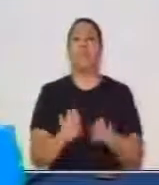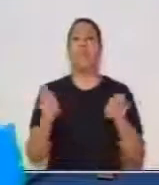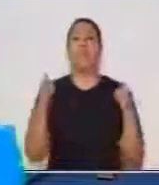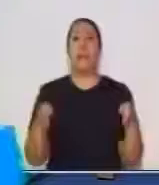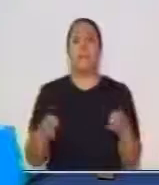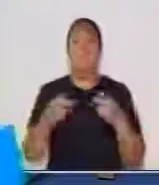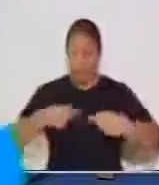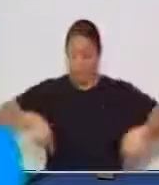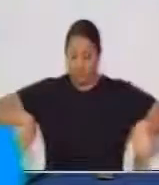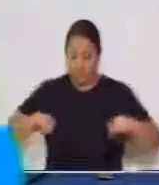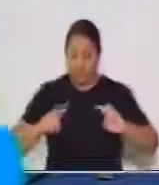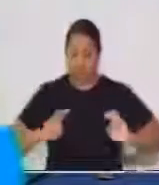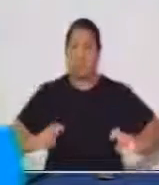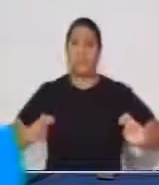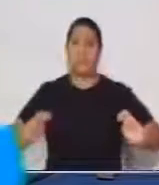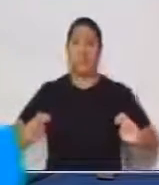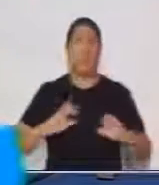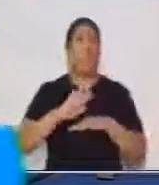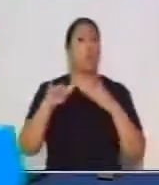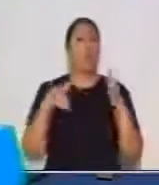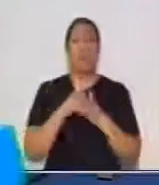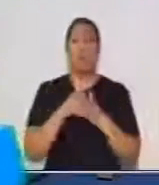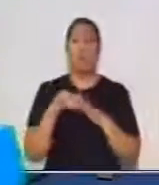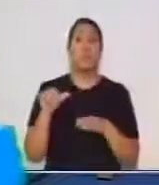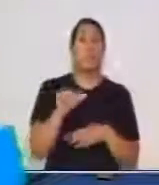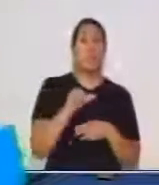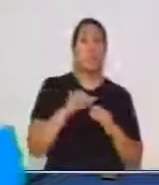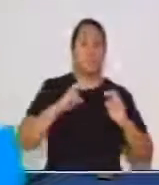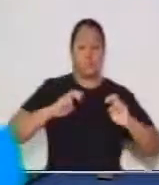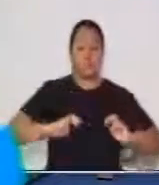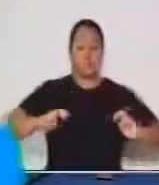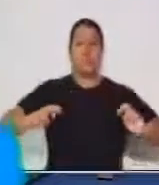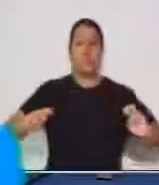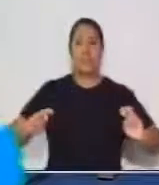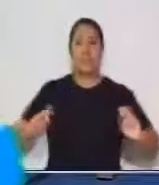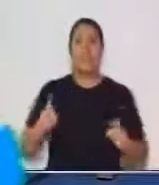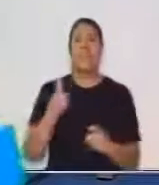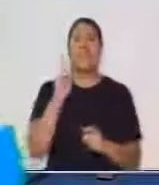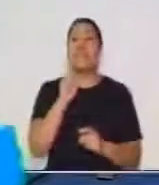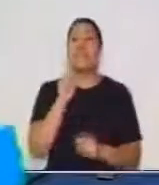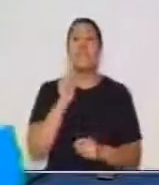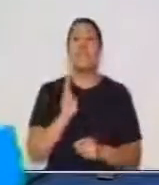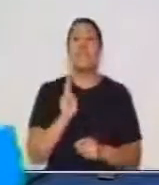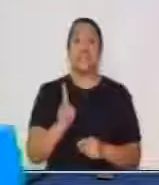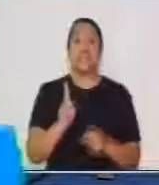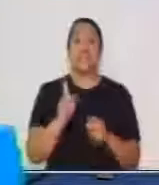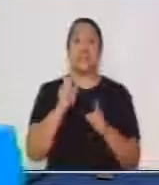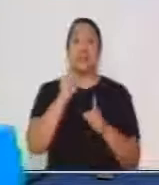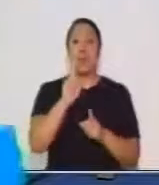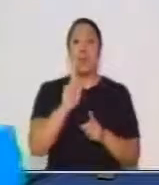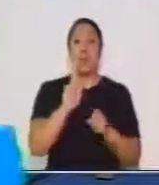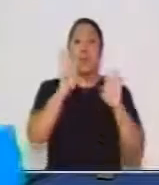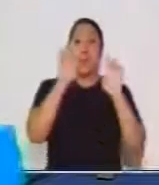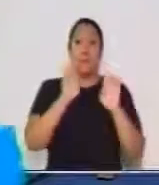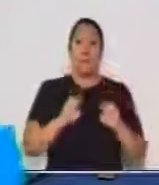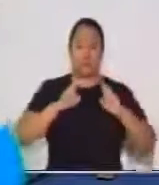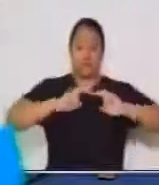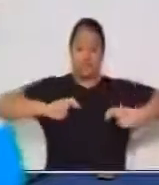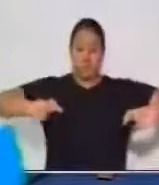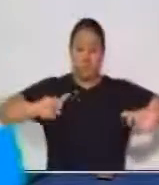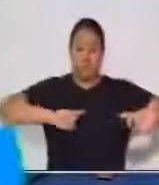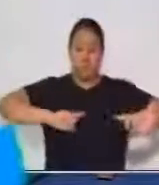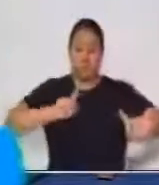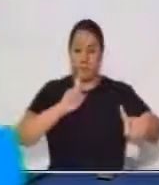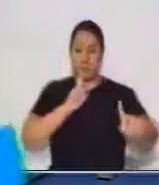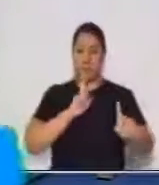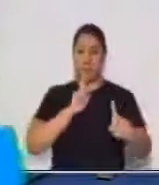están ubicados, aunque siempre hay un moderador, al igual que en las otras técnicas, en ese momento todos aportan las ideas